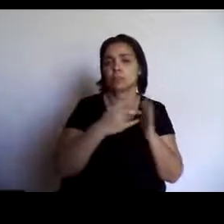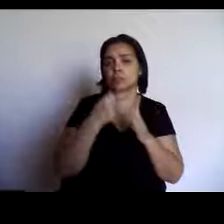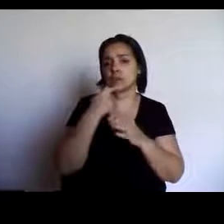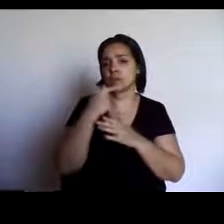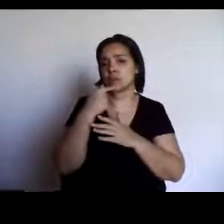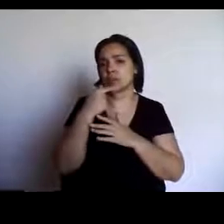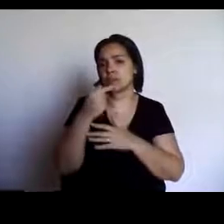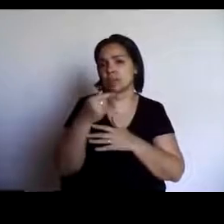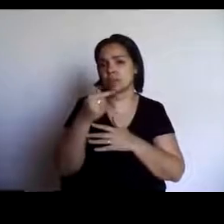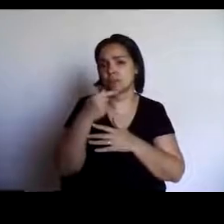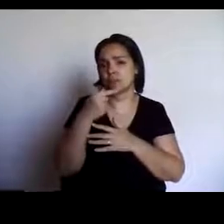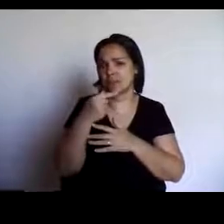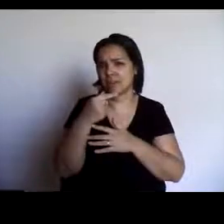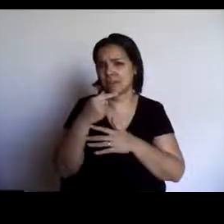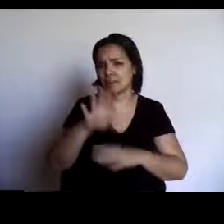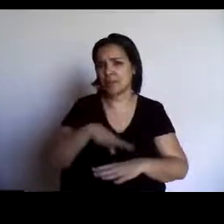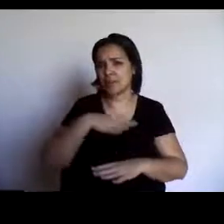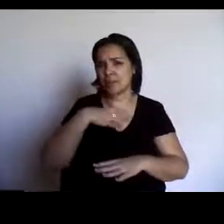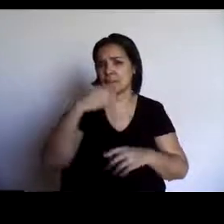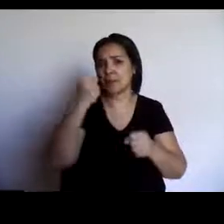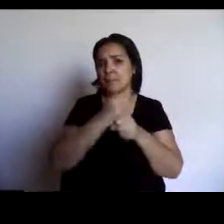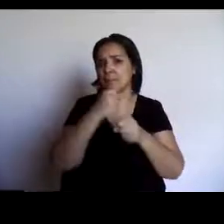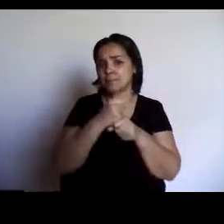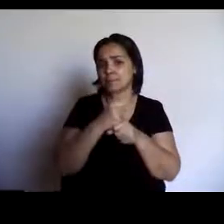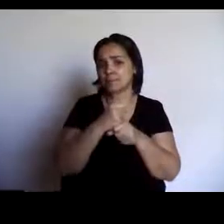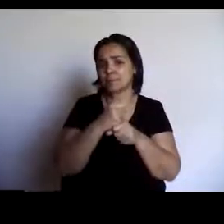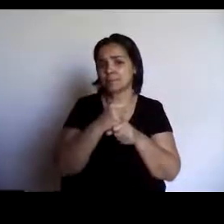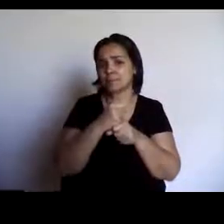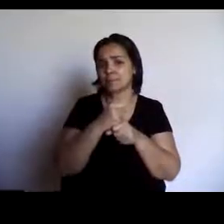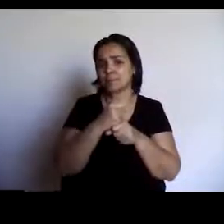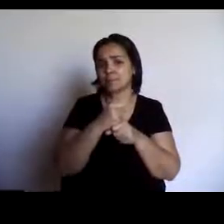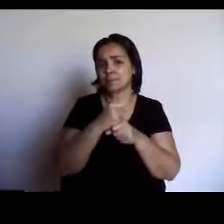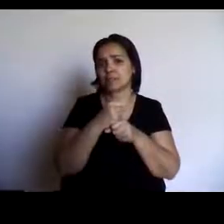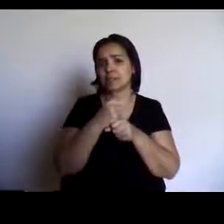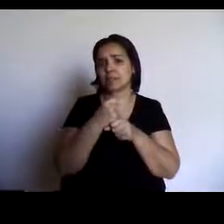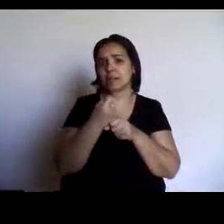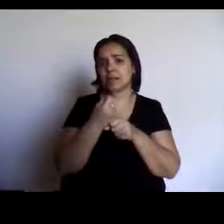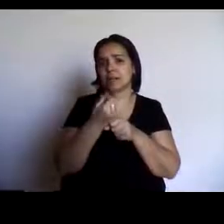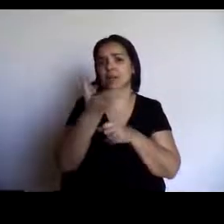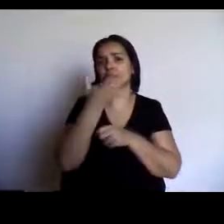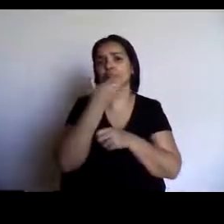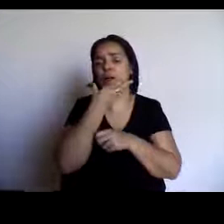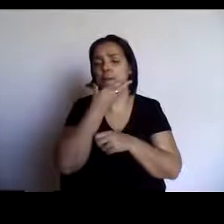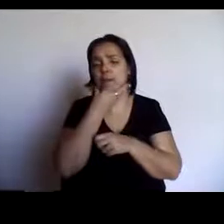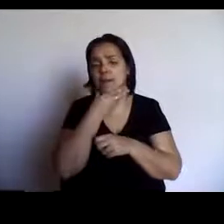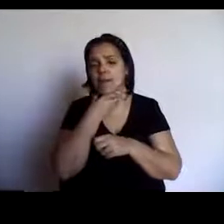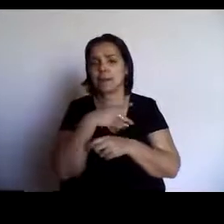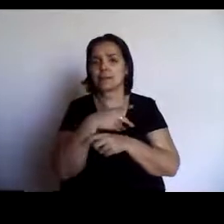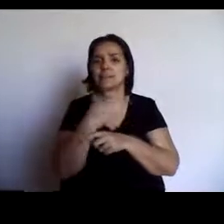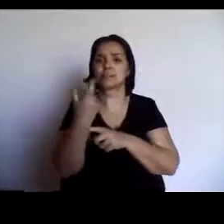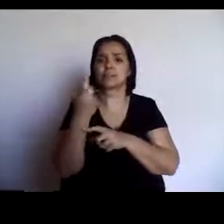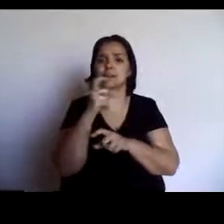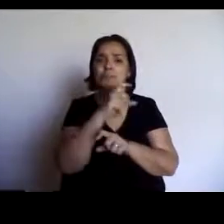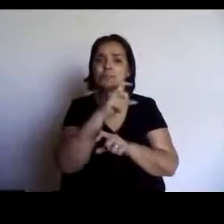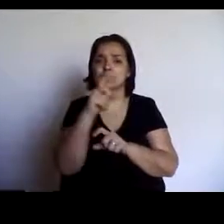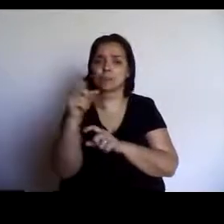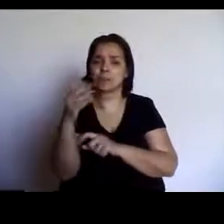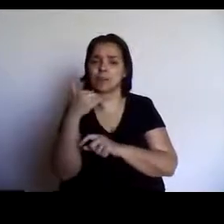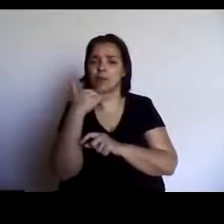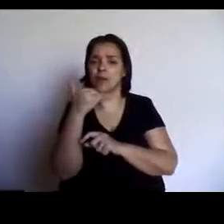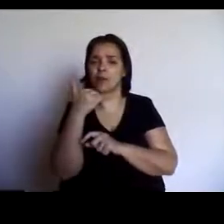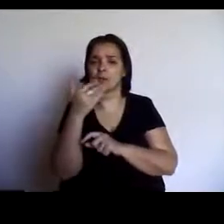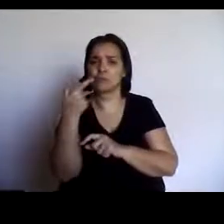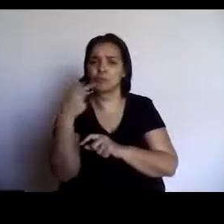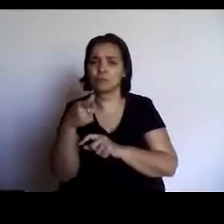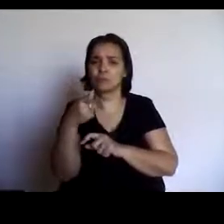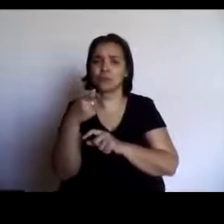consistían en cursos de capacitación para el empleo, becados a los alumnos, se consiguió en algunos de ellos una